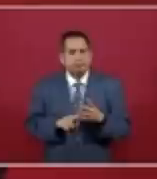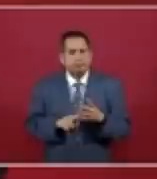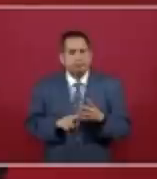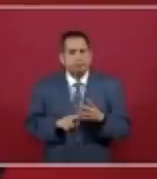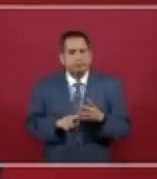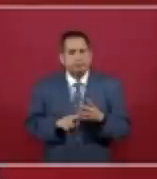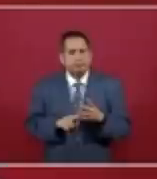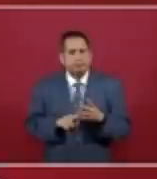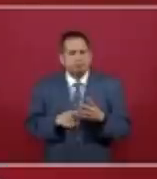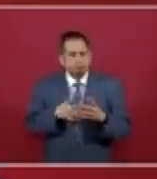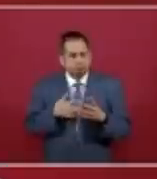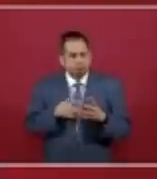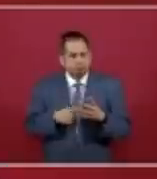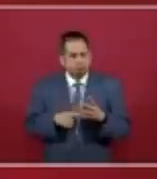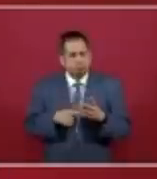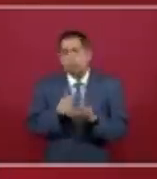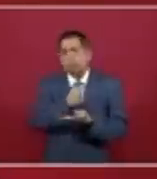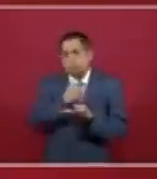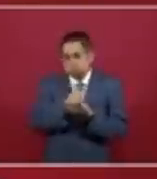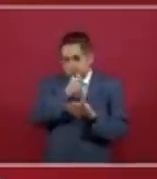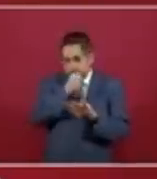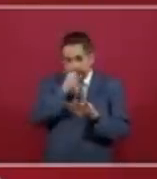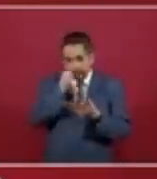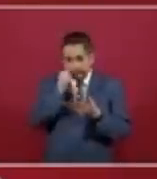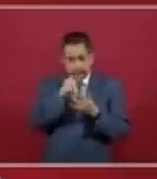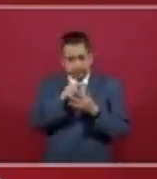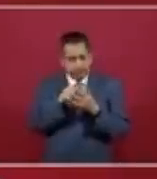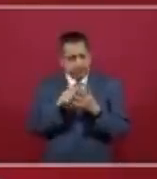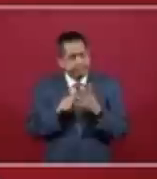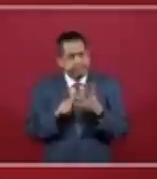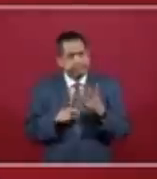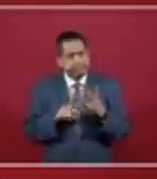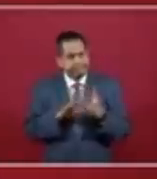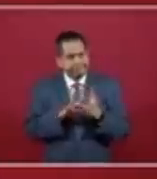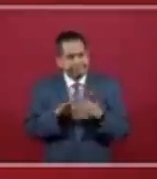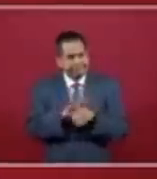en Ciudad Juárez,